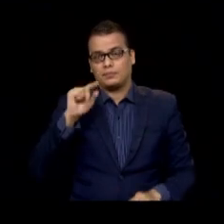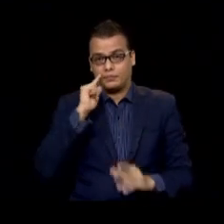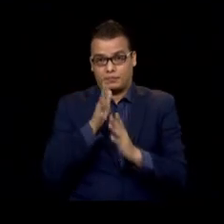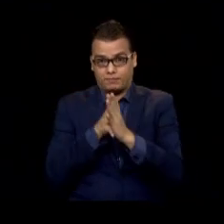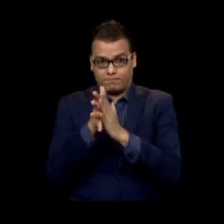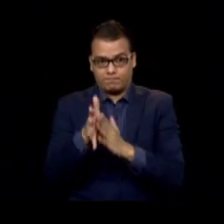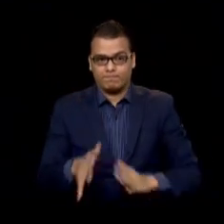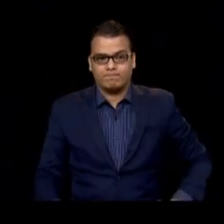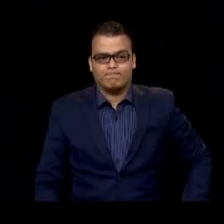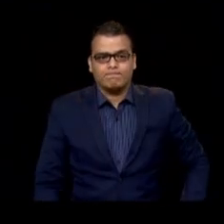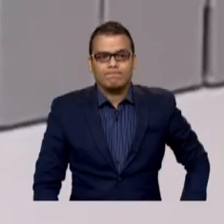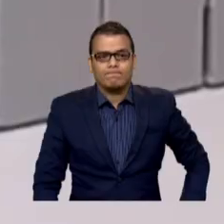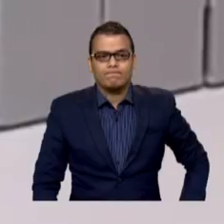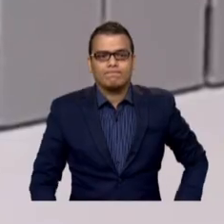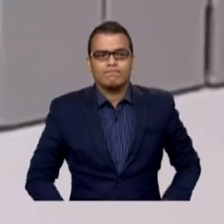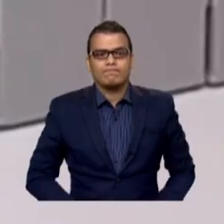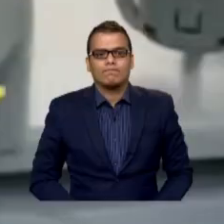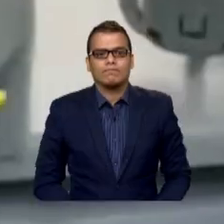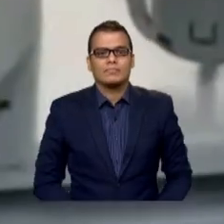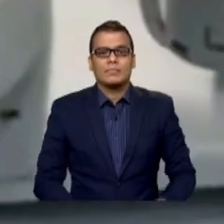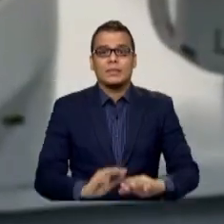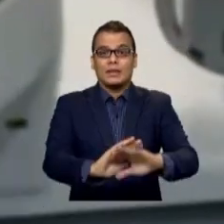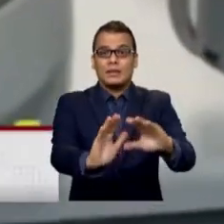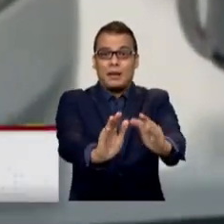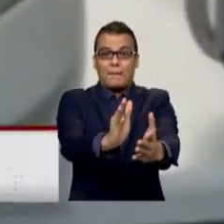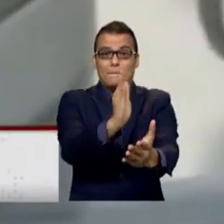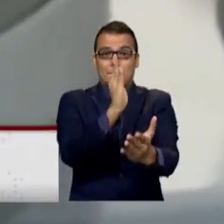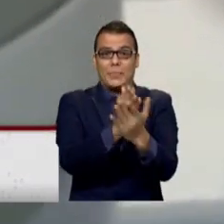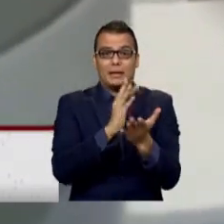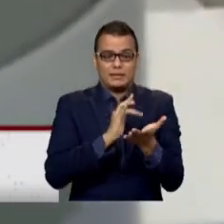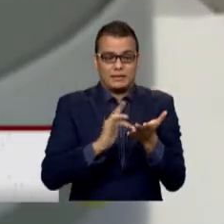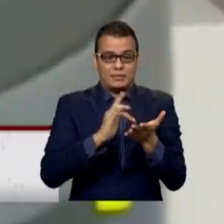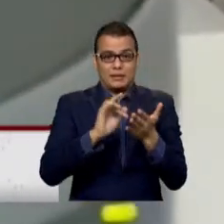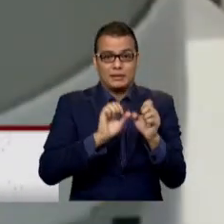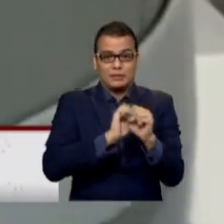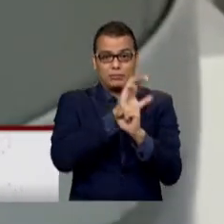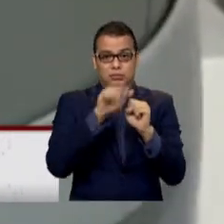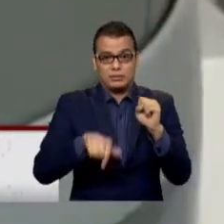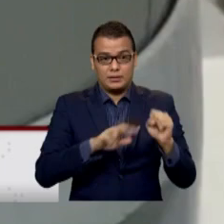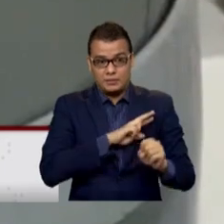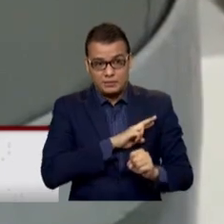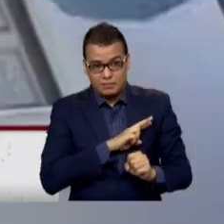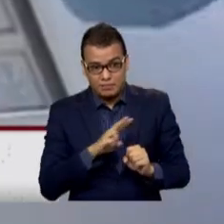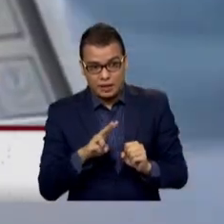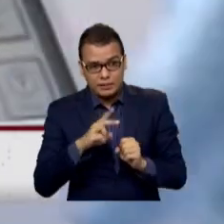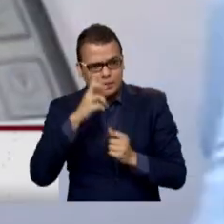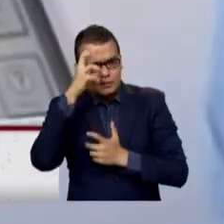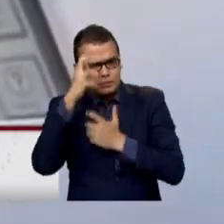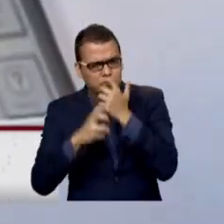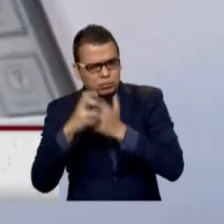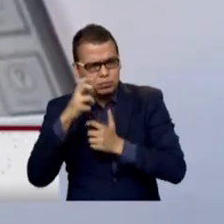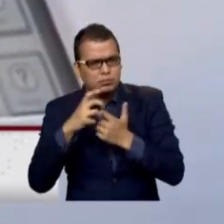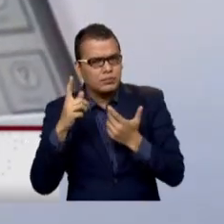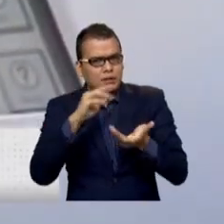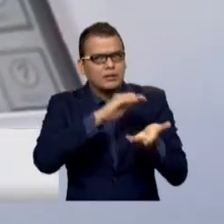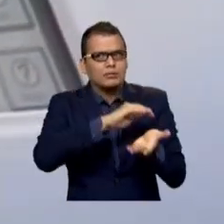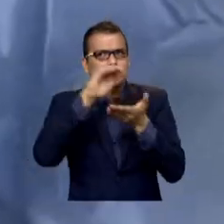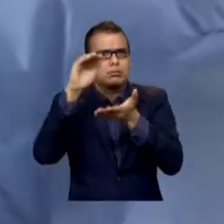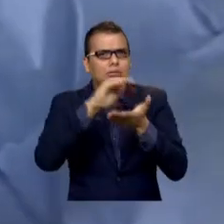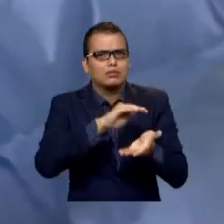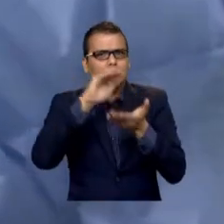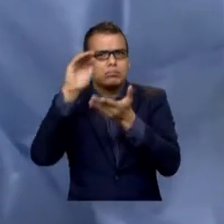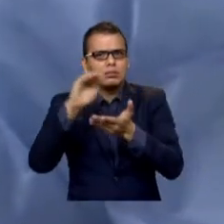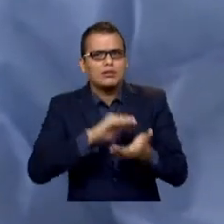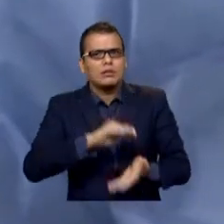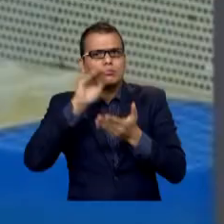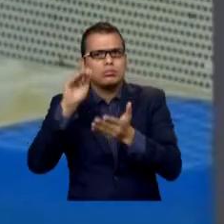tema. Desde que inició la emergencia del COVID en el departamento del Valle del Cauca, las pruebas debían ser enviadas al Instituto Nacional de Salud en